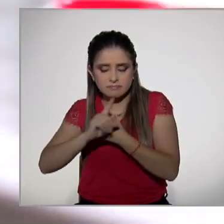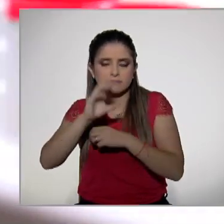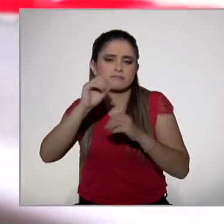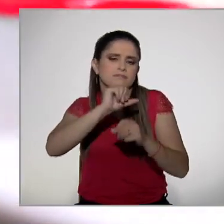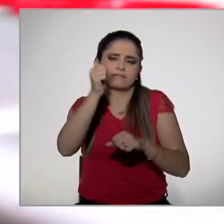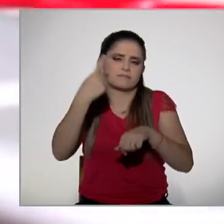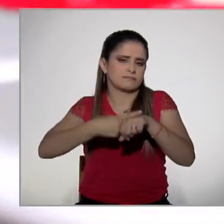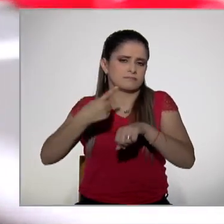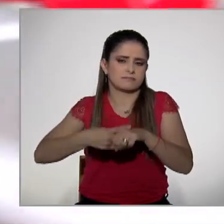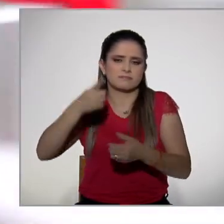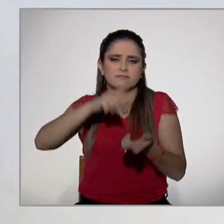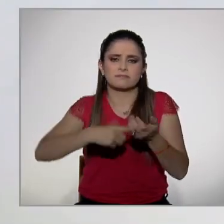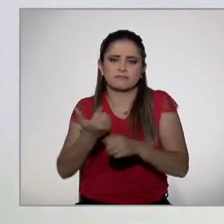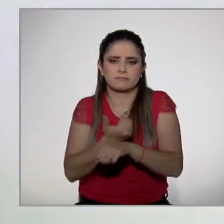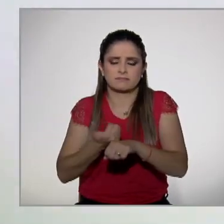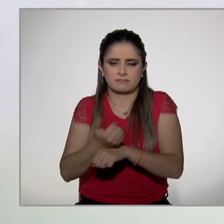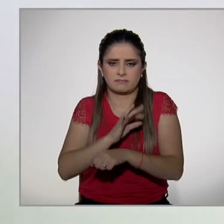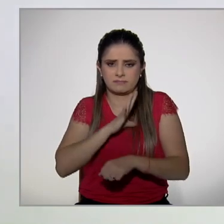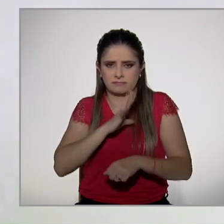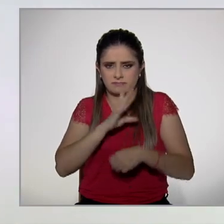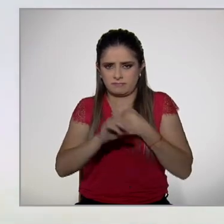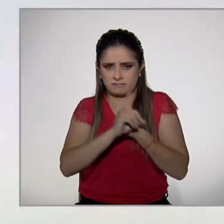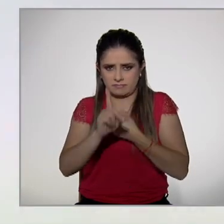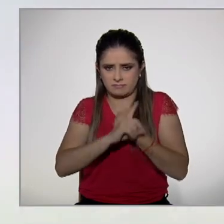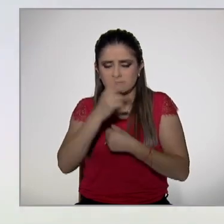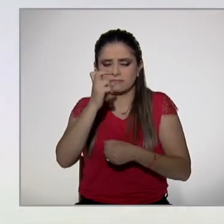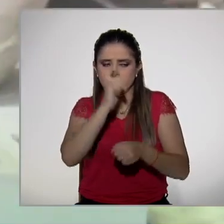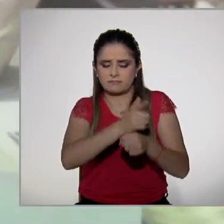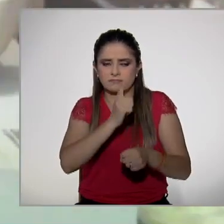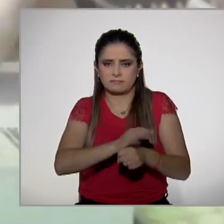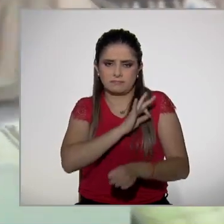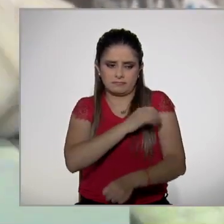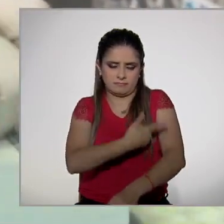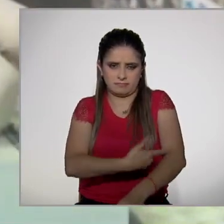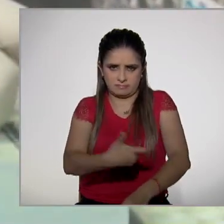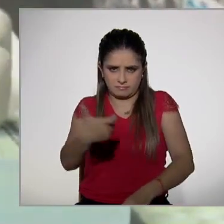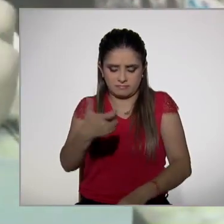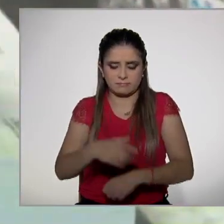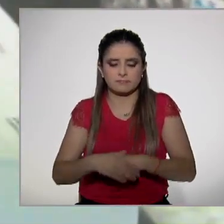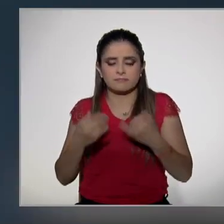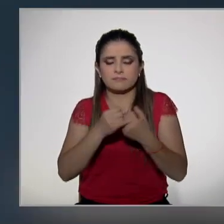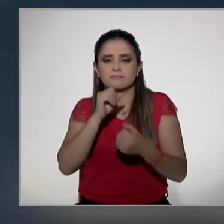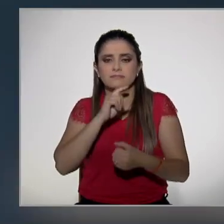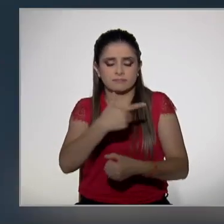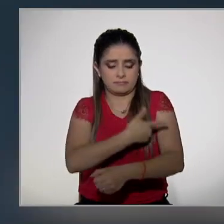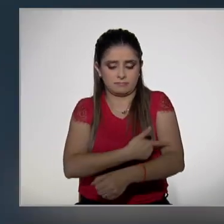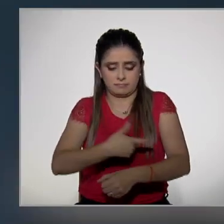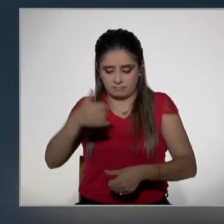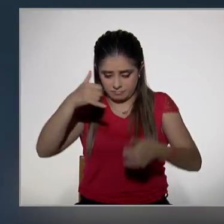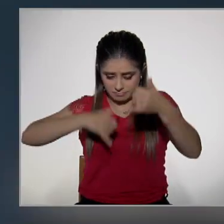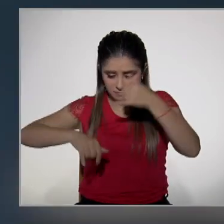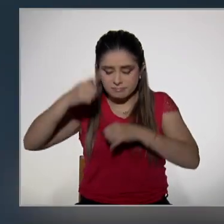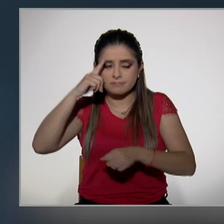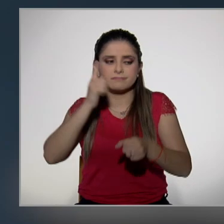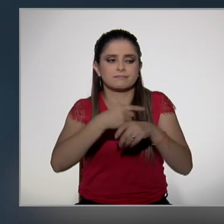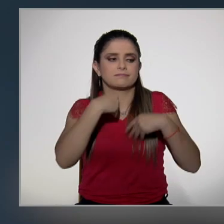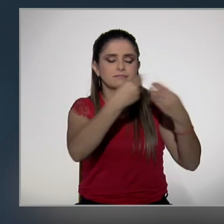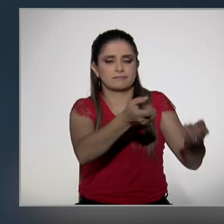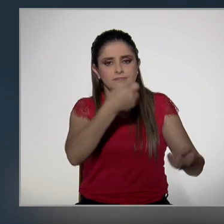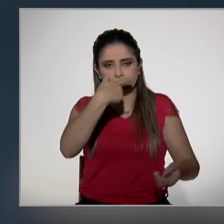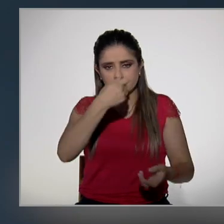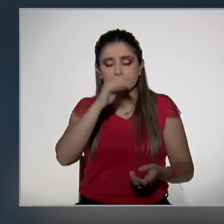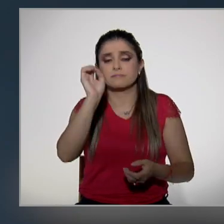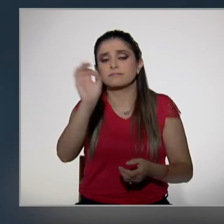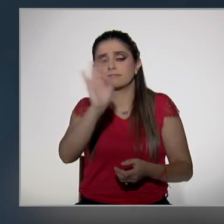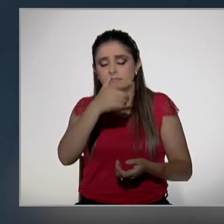presentar en nuestra sangre y por último nos puede servir también para controlar el nivel de tratamiento que estamos otorgando si tenemos de alguna enfermedad